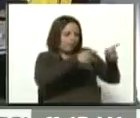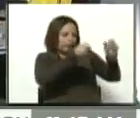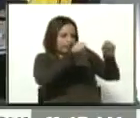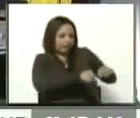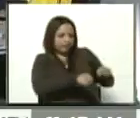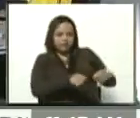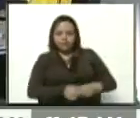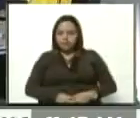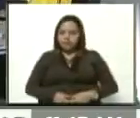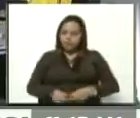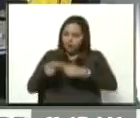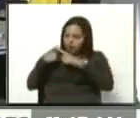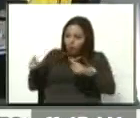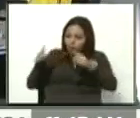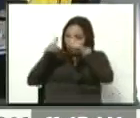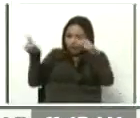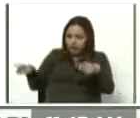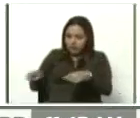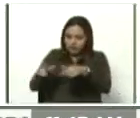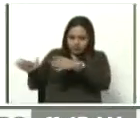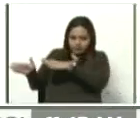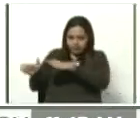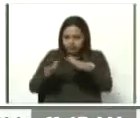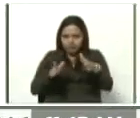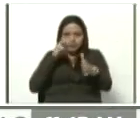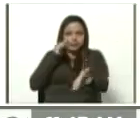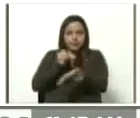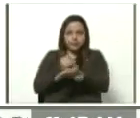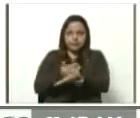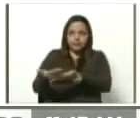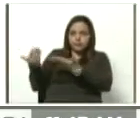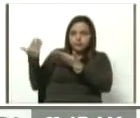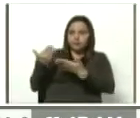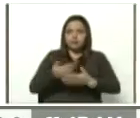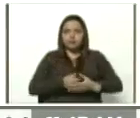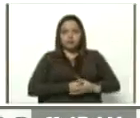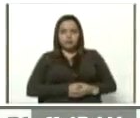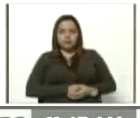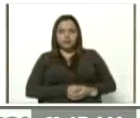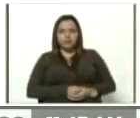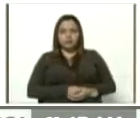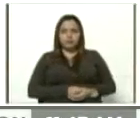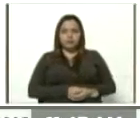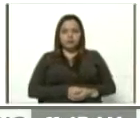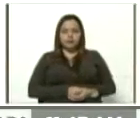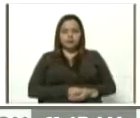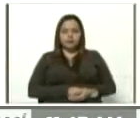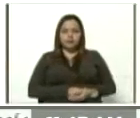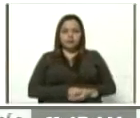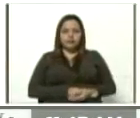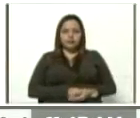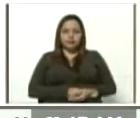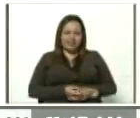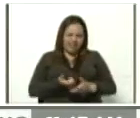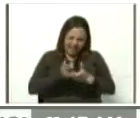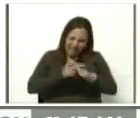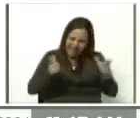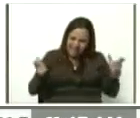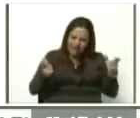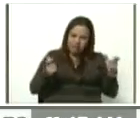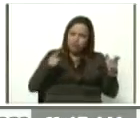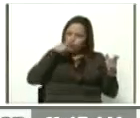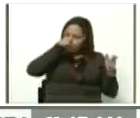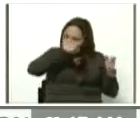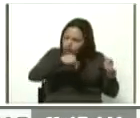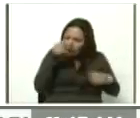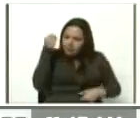pasamos a la siguiente lámina. Vamos a ver la siguiente lámina, fíjense ustedes allí, vamos a ver, ahí la ahí tenemos, está. Ya la se la estamos pantalla, colocando. En general,